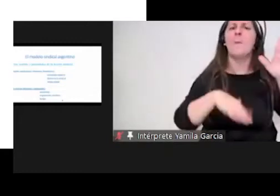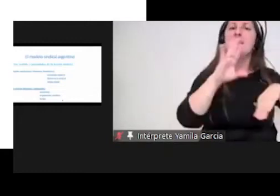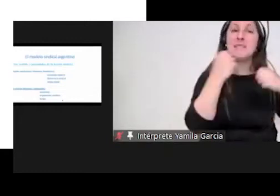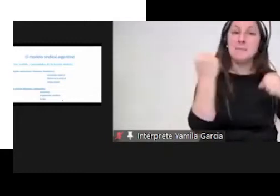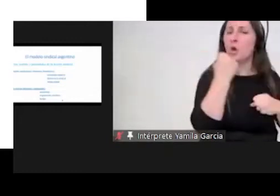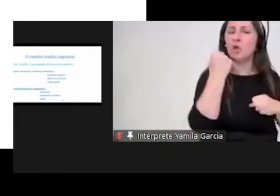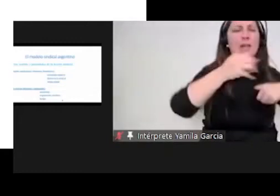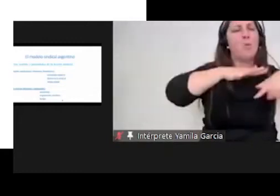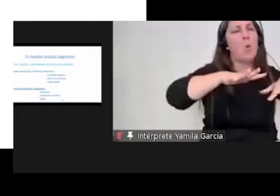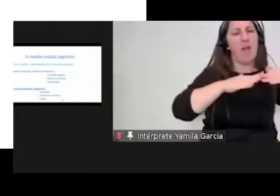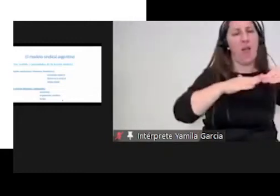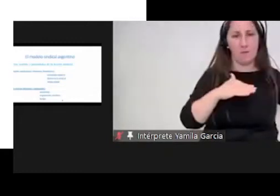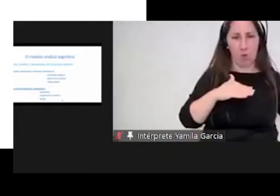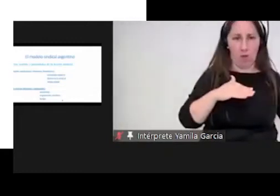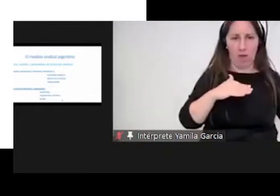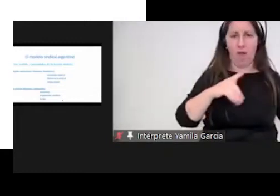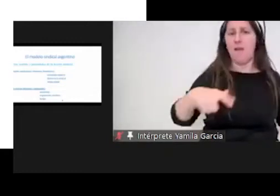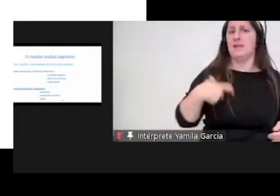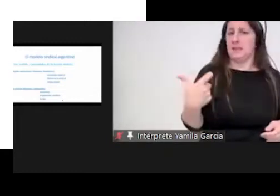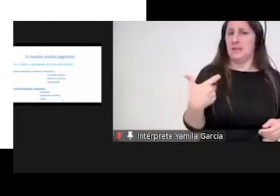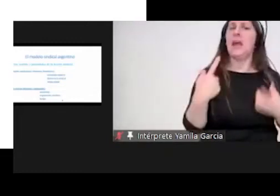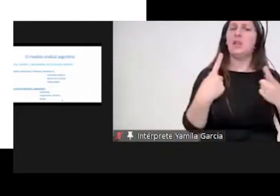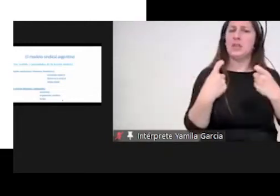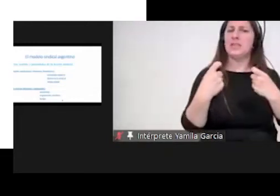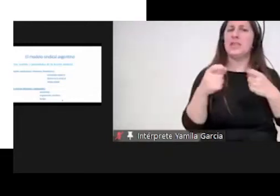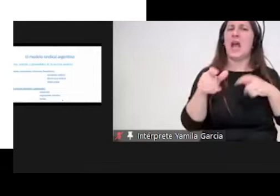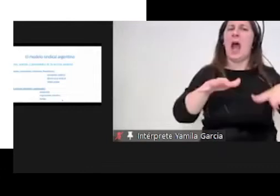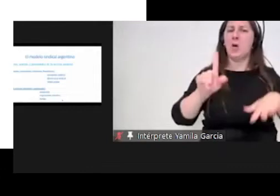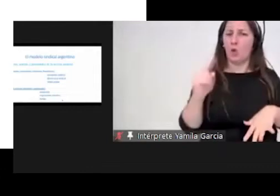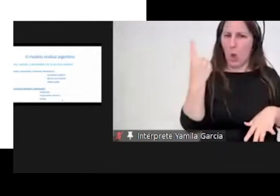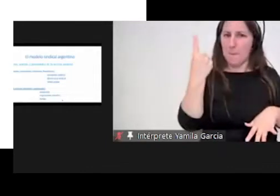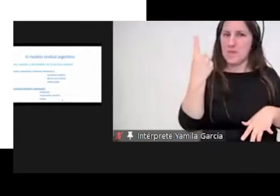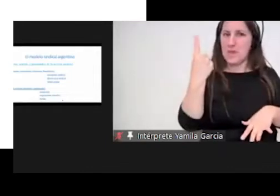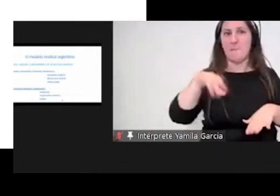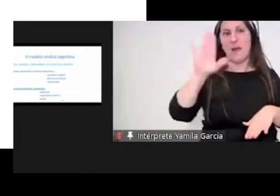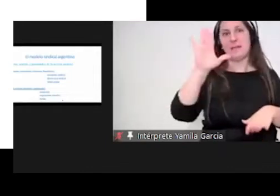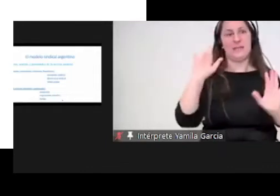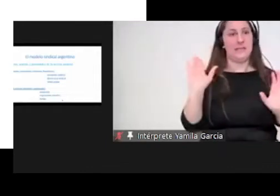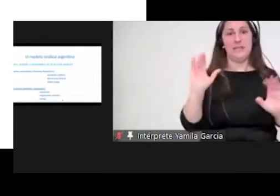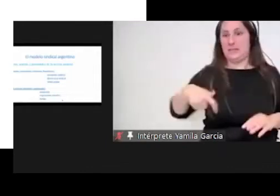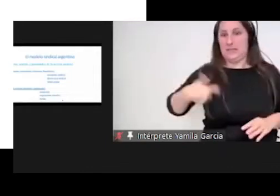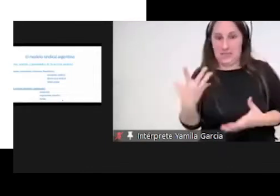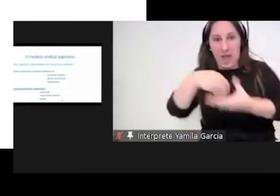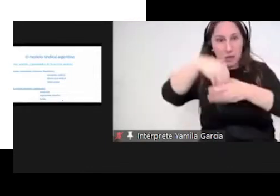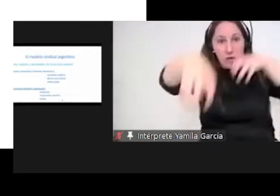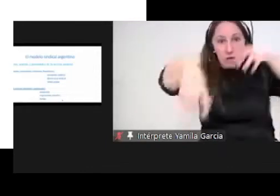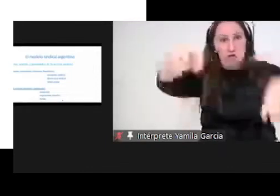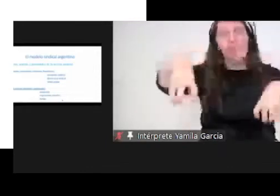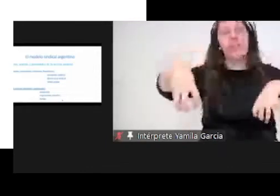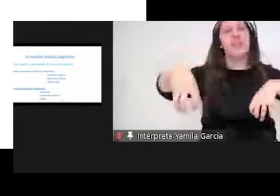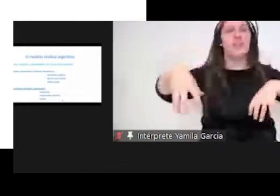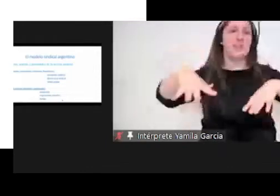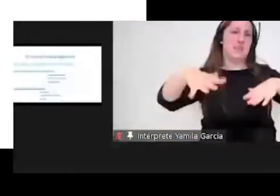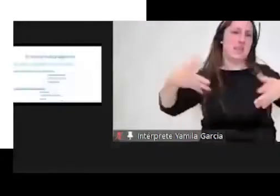externa, porque el sindicato necesita tener esa autonomía en el plano sindical y sobre todo en el plano colectivo para poder establecer el nivel de